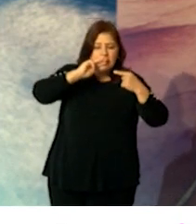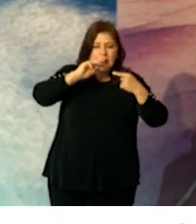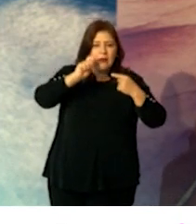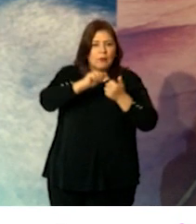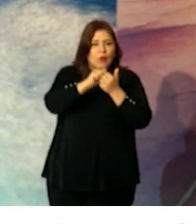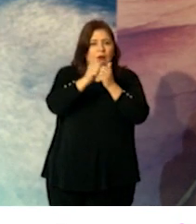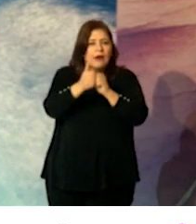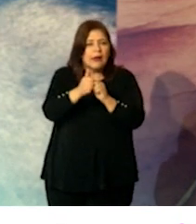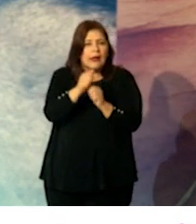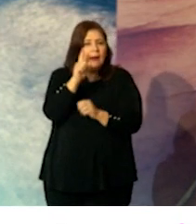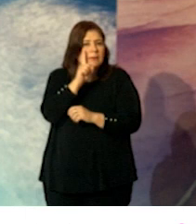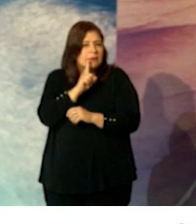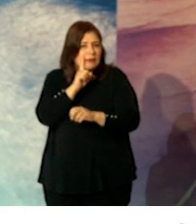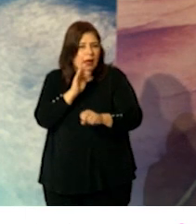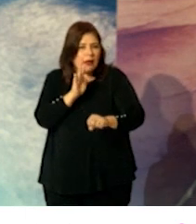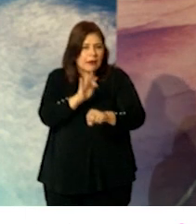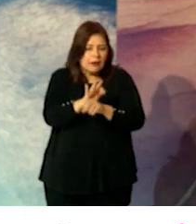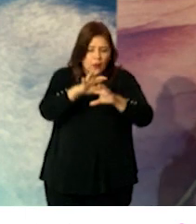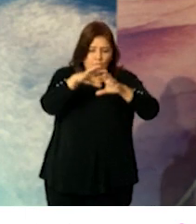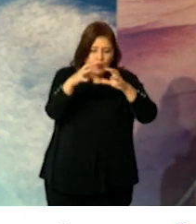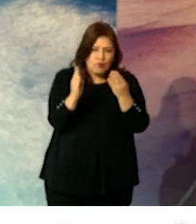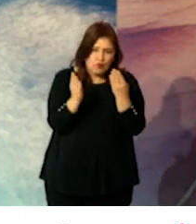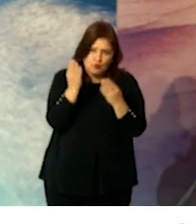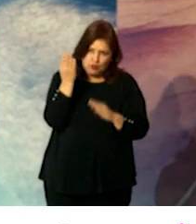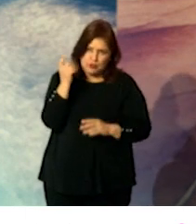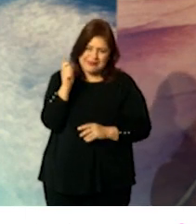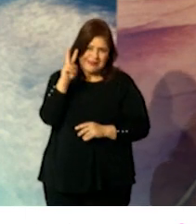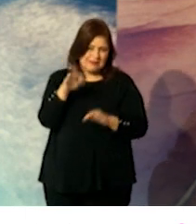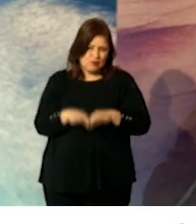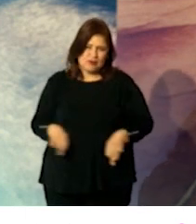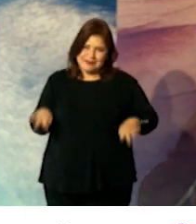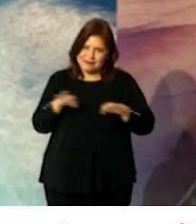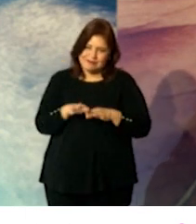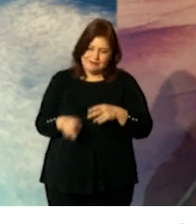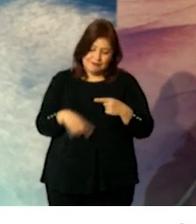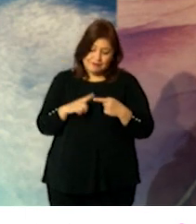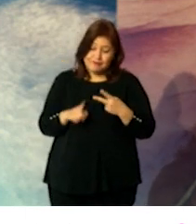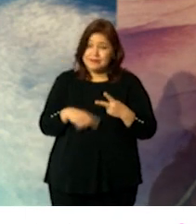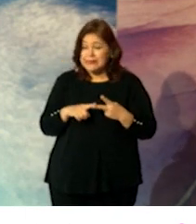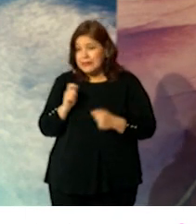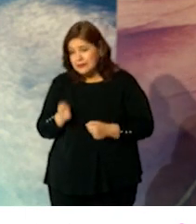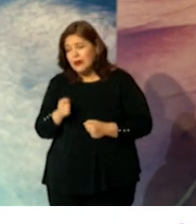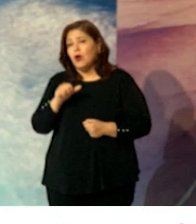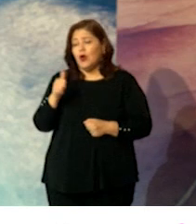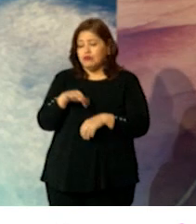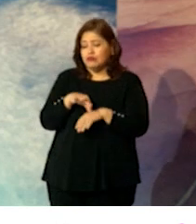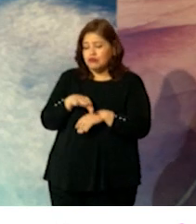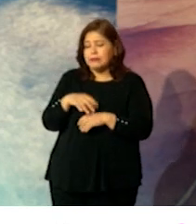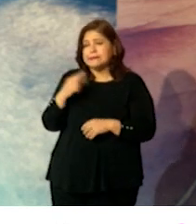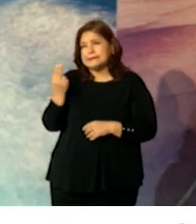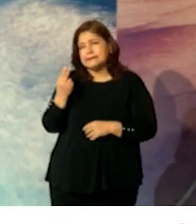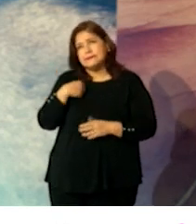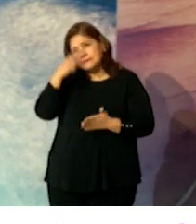feminizar el mundo. Yo creo que eso es fundamental, absolutamente fundamental. Ya volviendo a lo más práctico, yo creo que